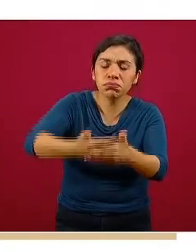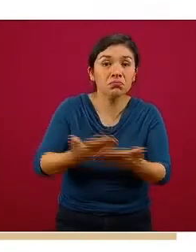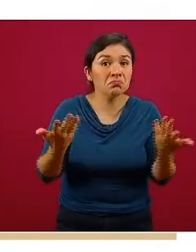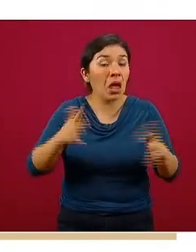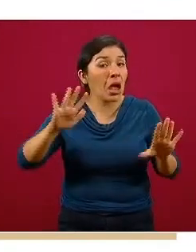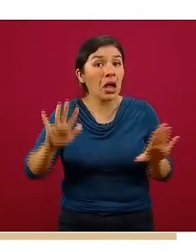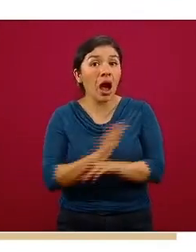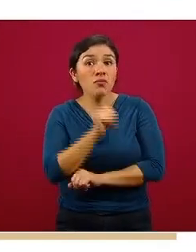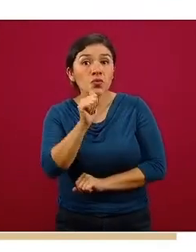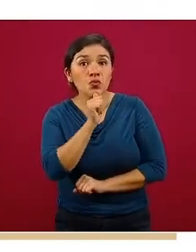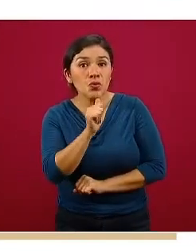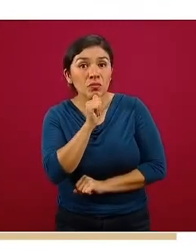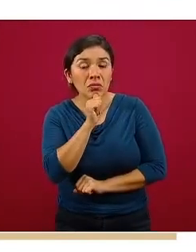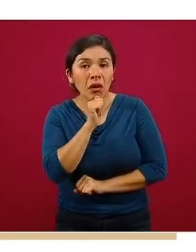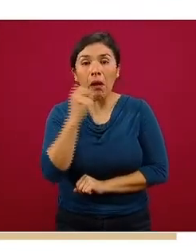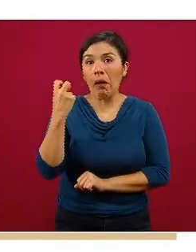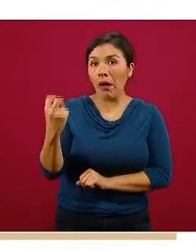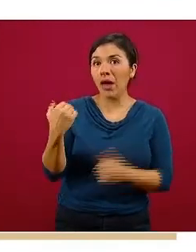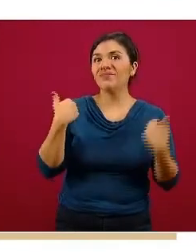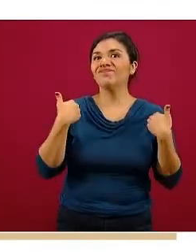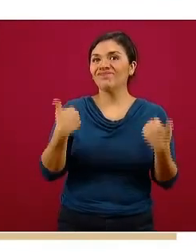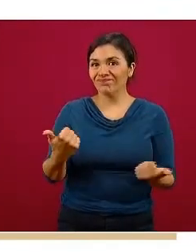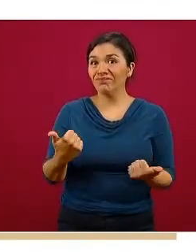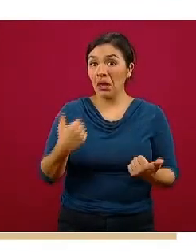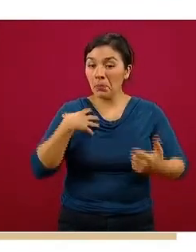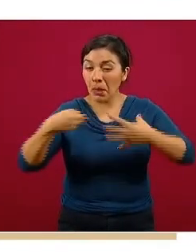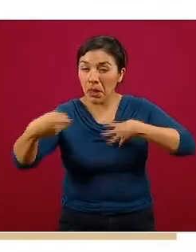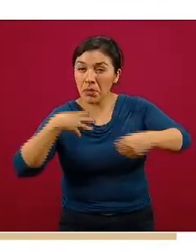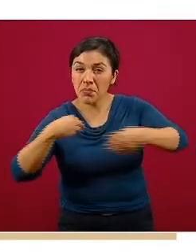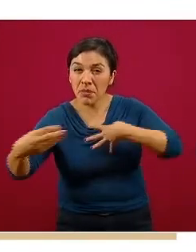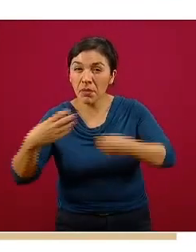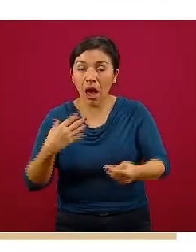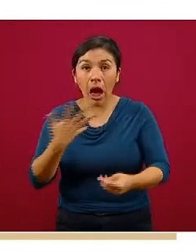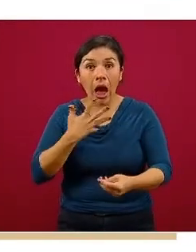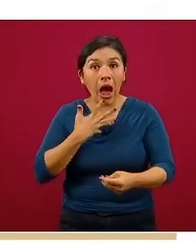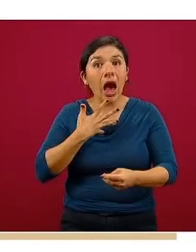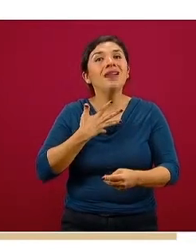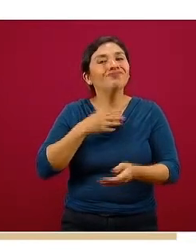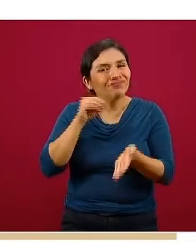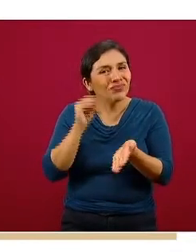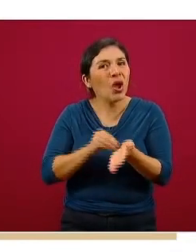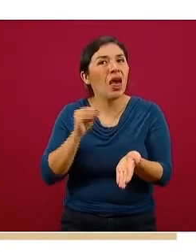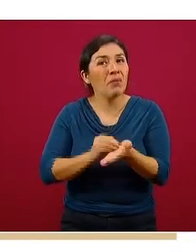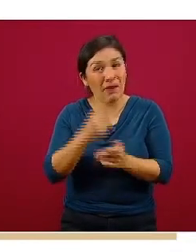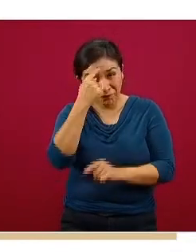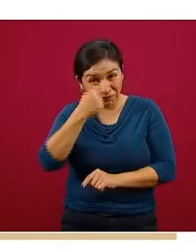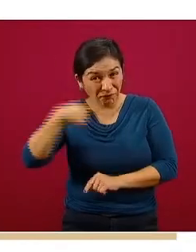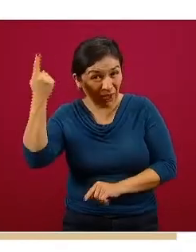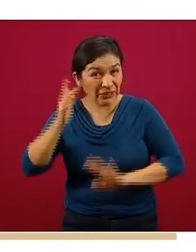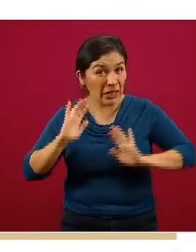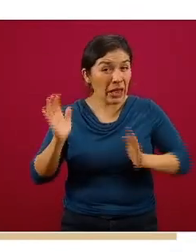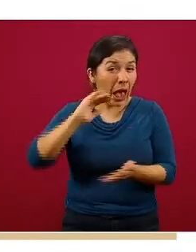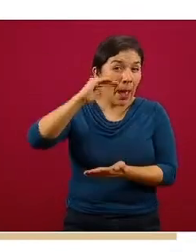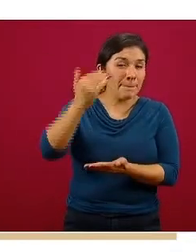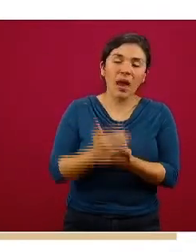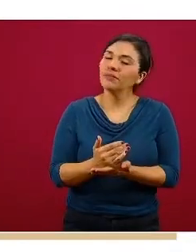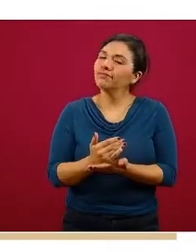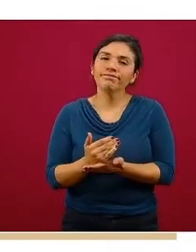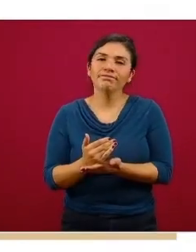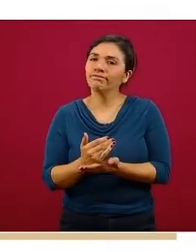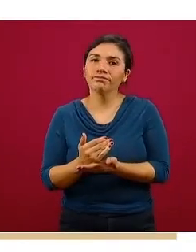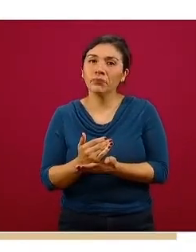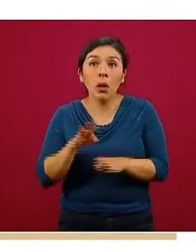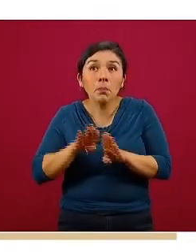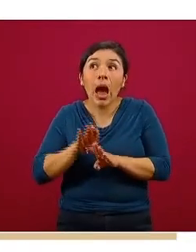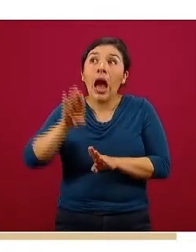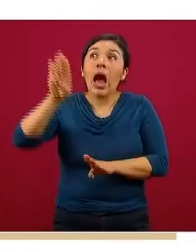haber cambiado también significa que la epidemia no está cediendo, es decir, así no hay un incremento, por lo menos